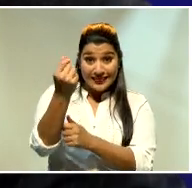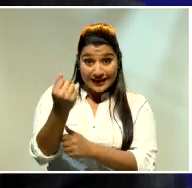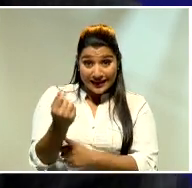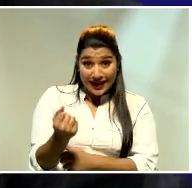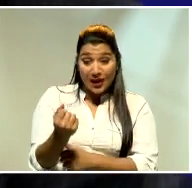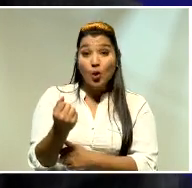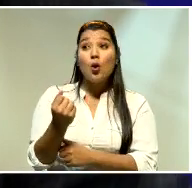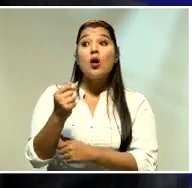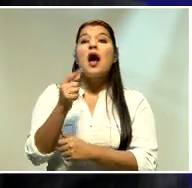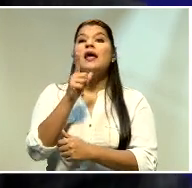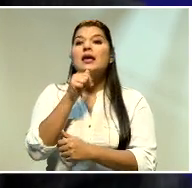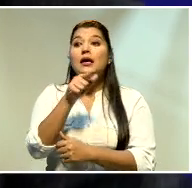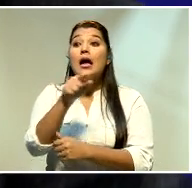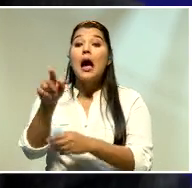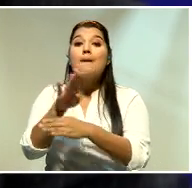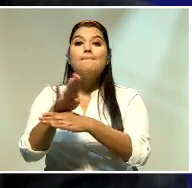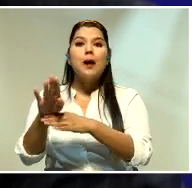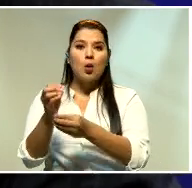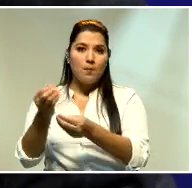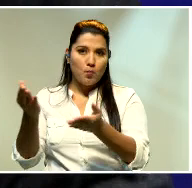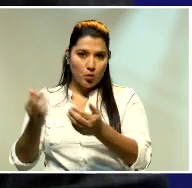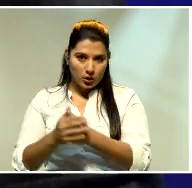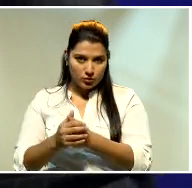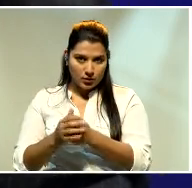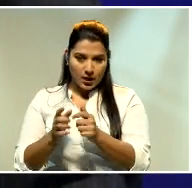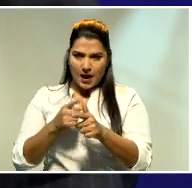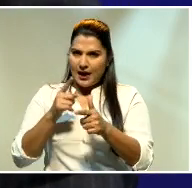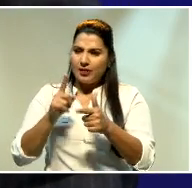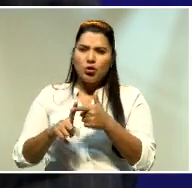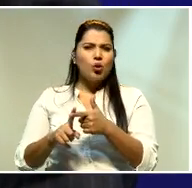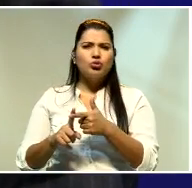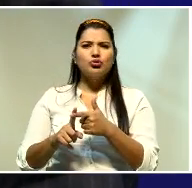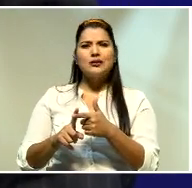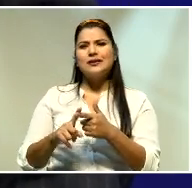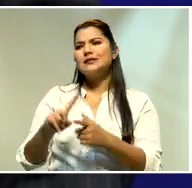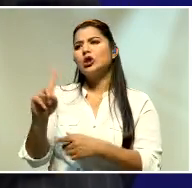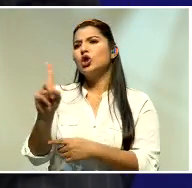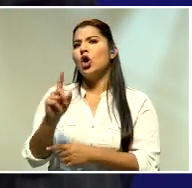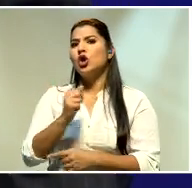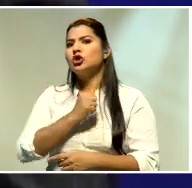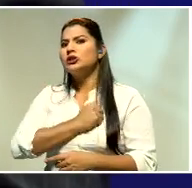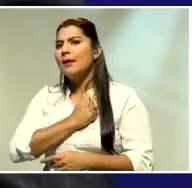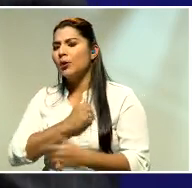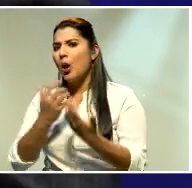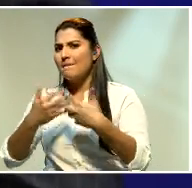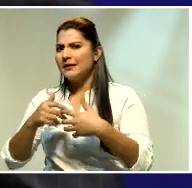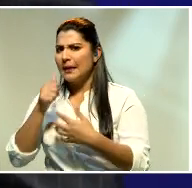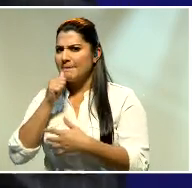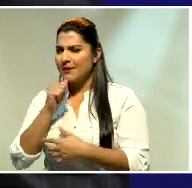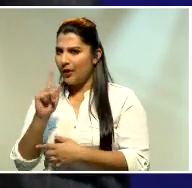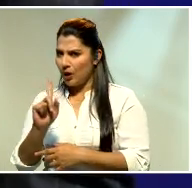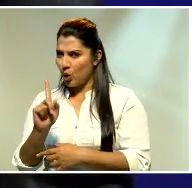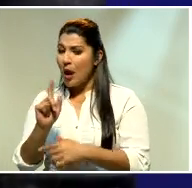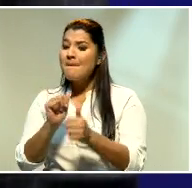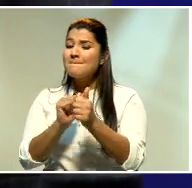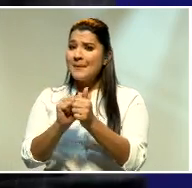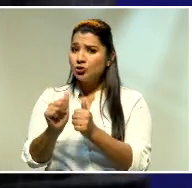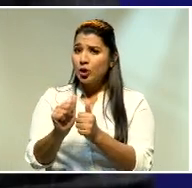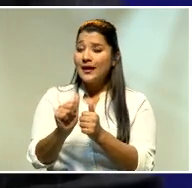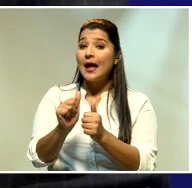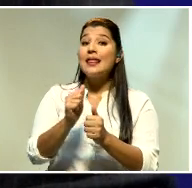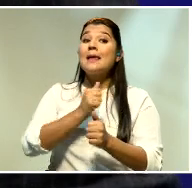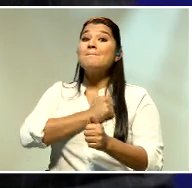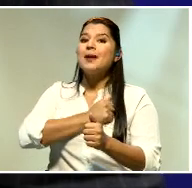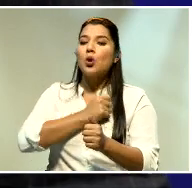los bancos públicos. Entonces, digamos, ahí no fue un efecto que se le condonó a un privado. Pero en todo caso, eso también tuvo una